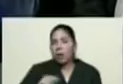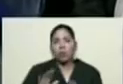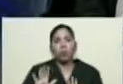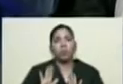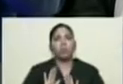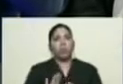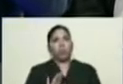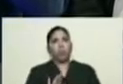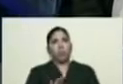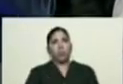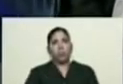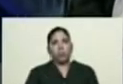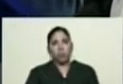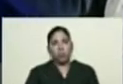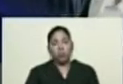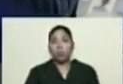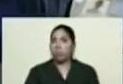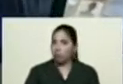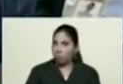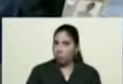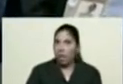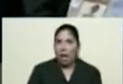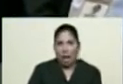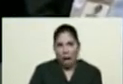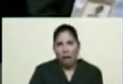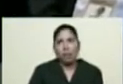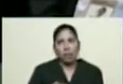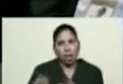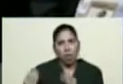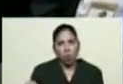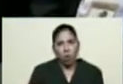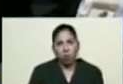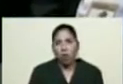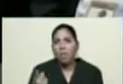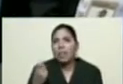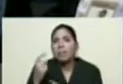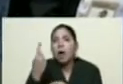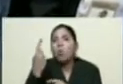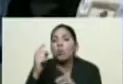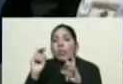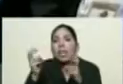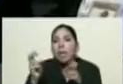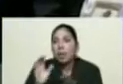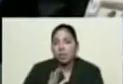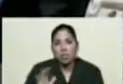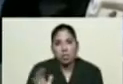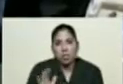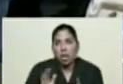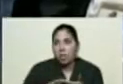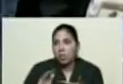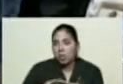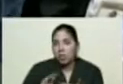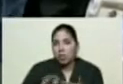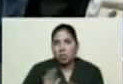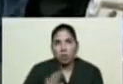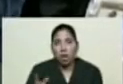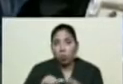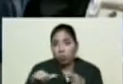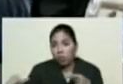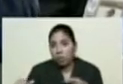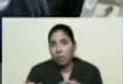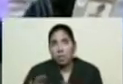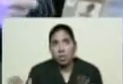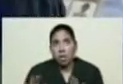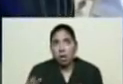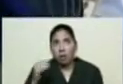un preacuerdo donde solo faltaba un tema que se había resuelto en una semana que transcurrió, ya había un preacuerdo con la